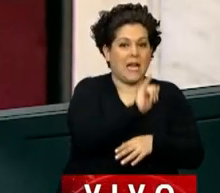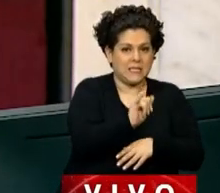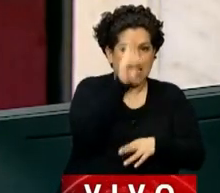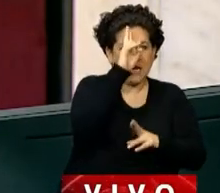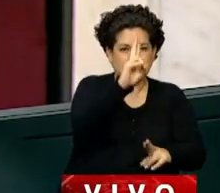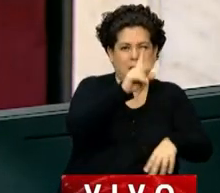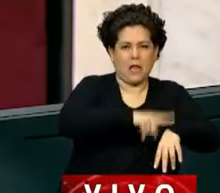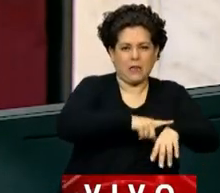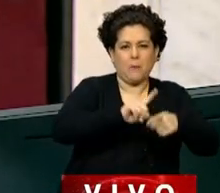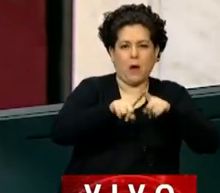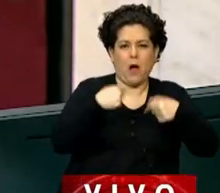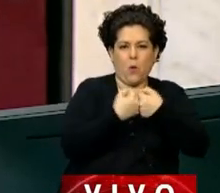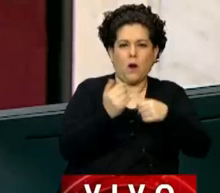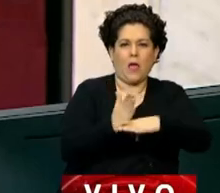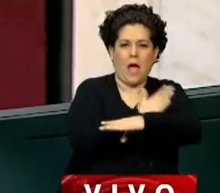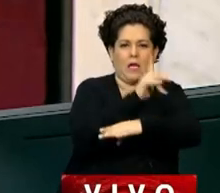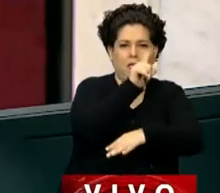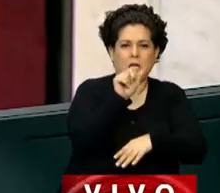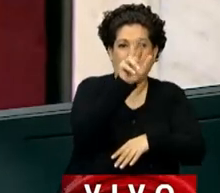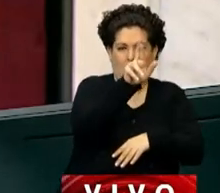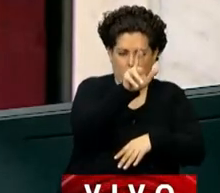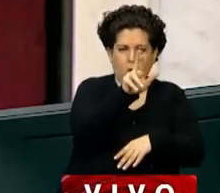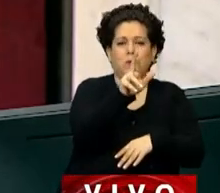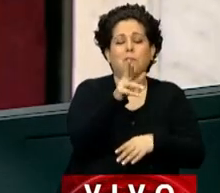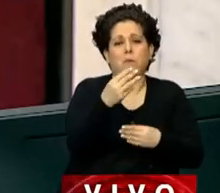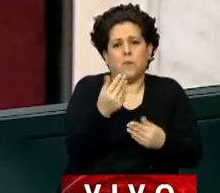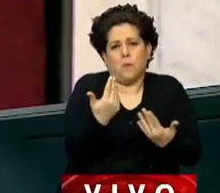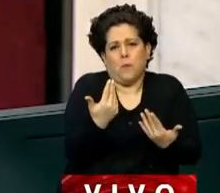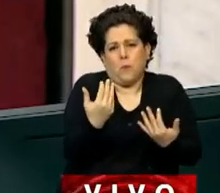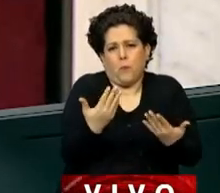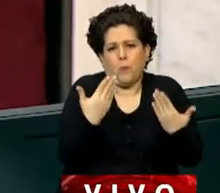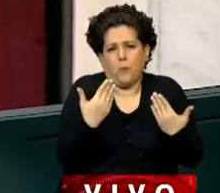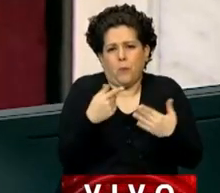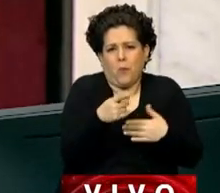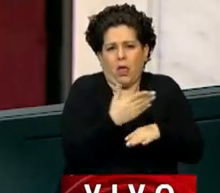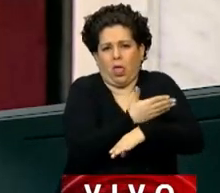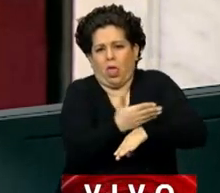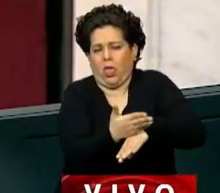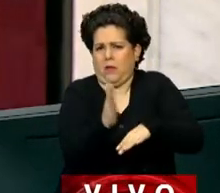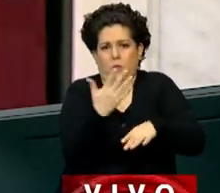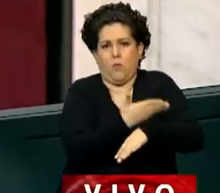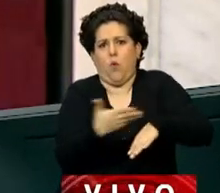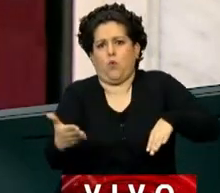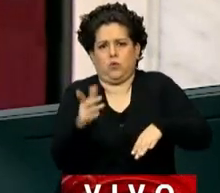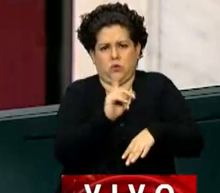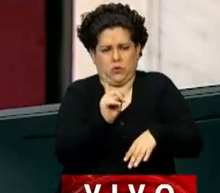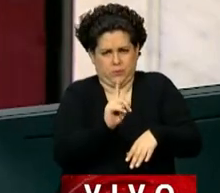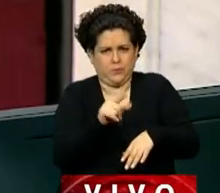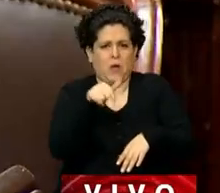tiempos acordados en labor parlamentaria con una razonable prudencia, no en exceso. Tiene la palabra el diputado